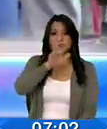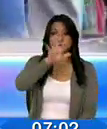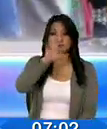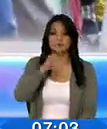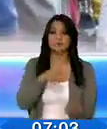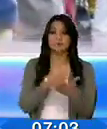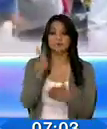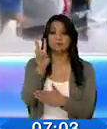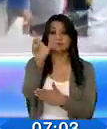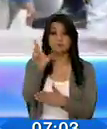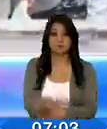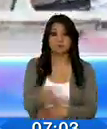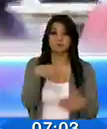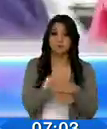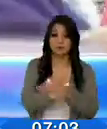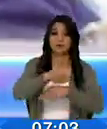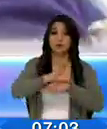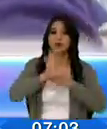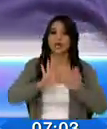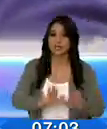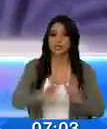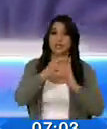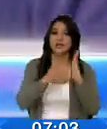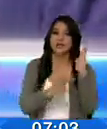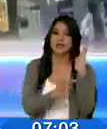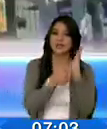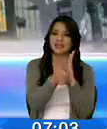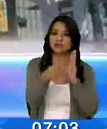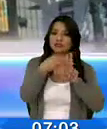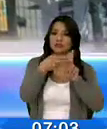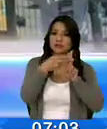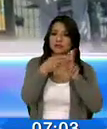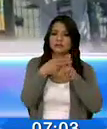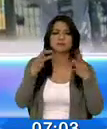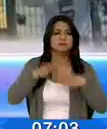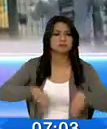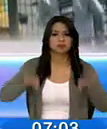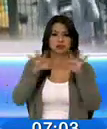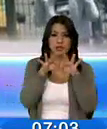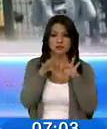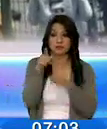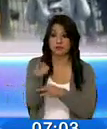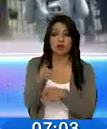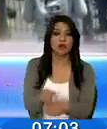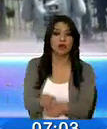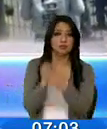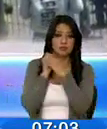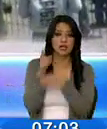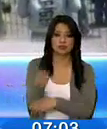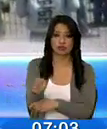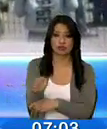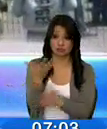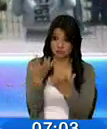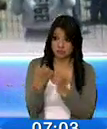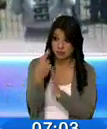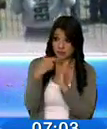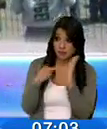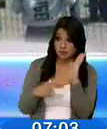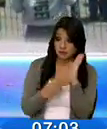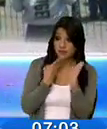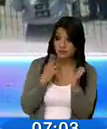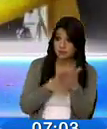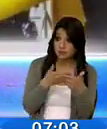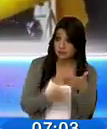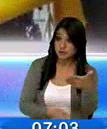320.000 venezolanos ingresarían en este registro, que es fundamental y un requisito obligatorio para aquellos que quieran acceder a la